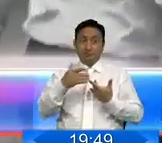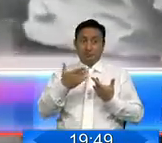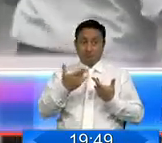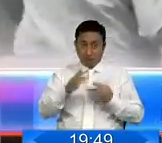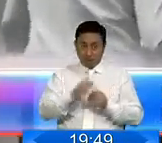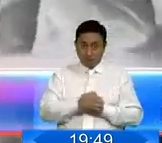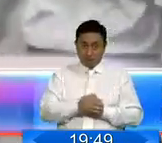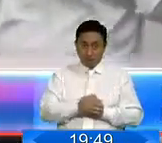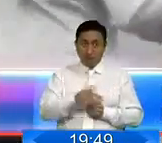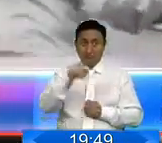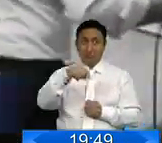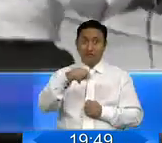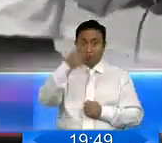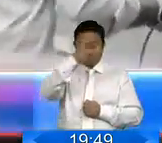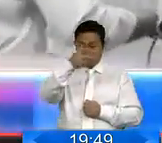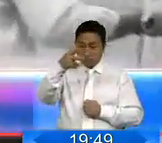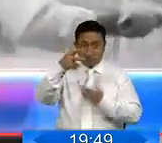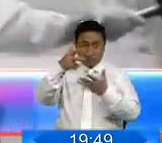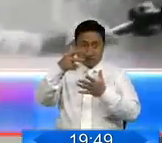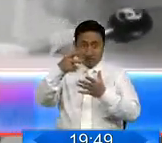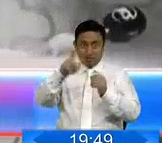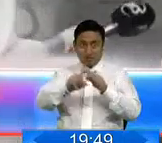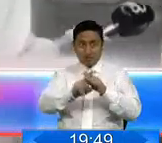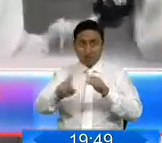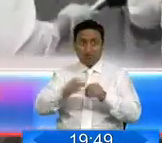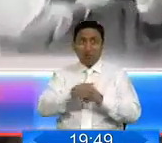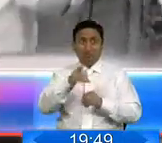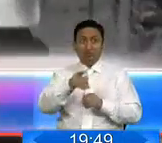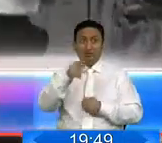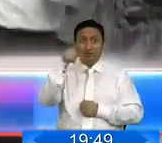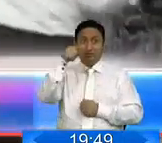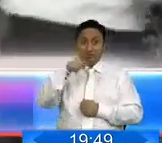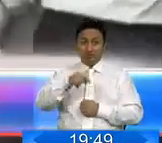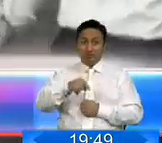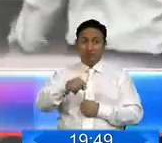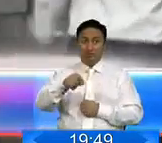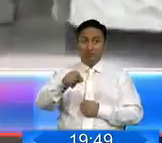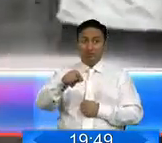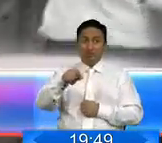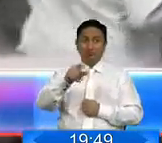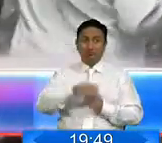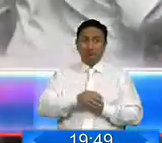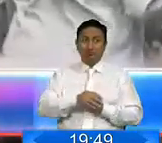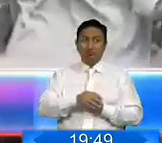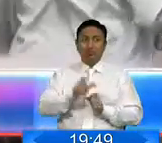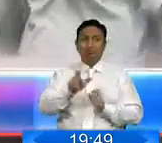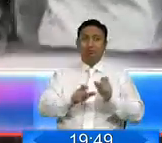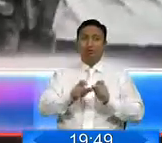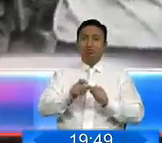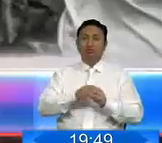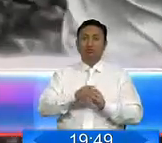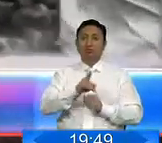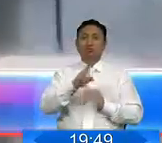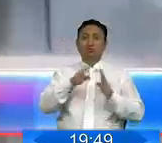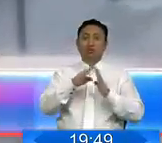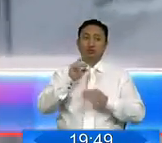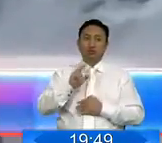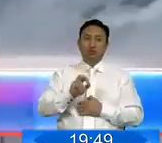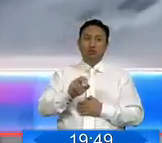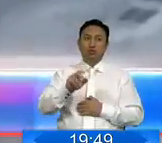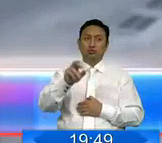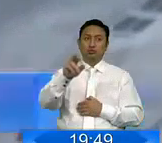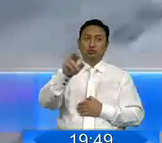Ya, exactamente, cuando ya sale fuera de cámara. Este es un camino, este es algo normal que coge la gente para subir a sus hogares.